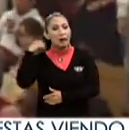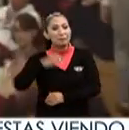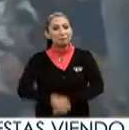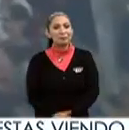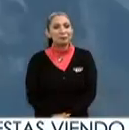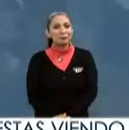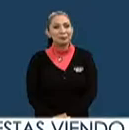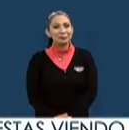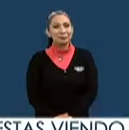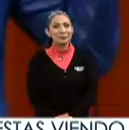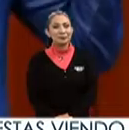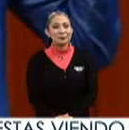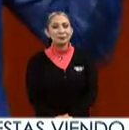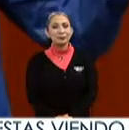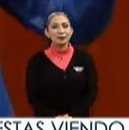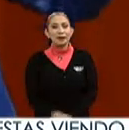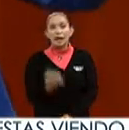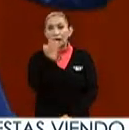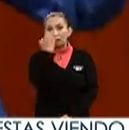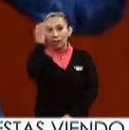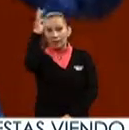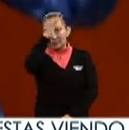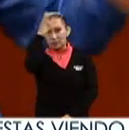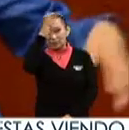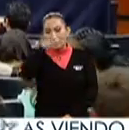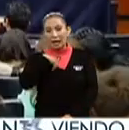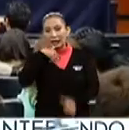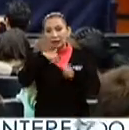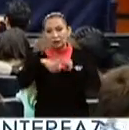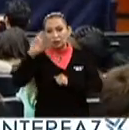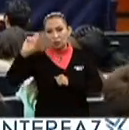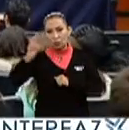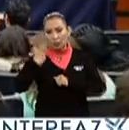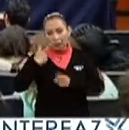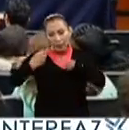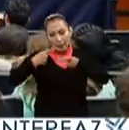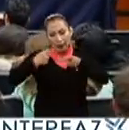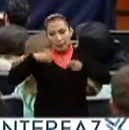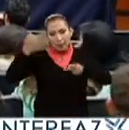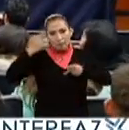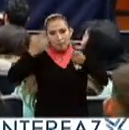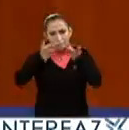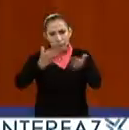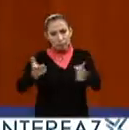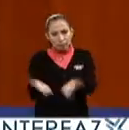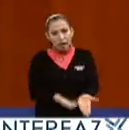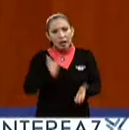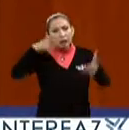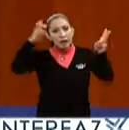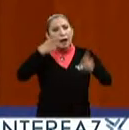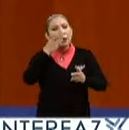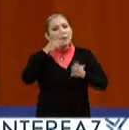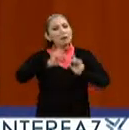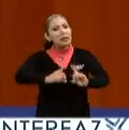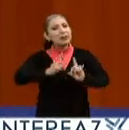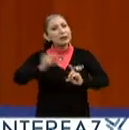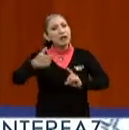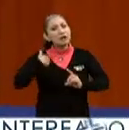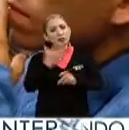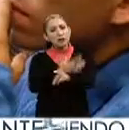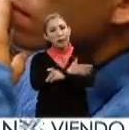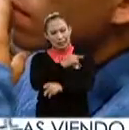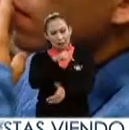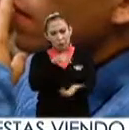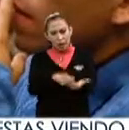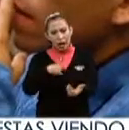Oaxaca. La Facultad de Filosofía y Letras de la UNAM organizaron el foro abierto Hablemos de Didáctica y nos